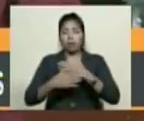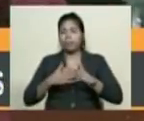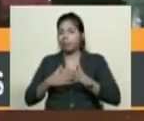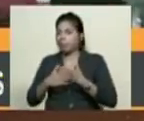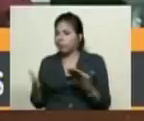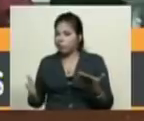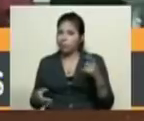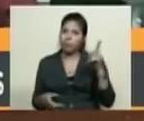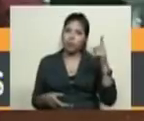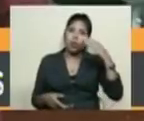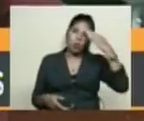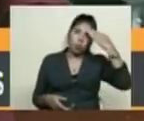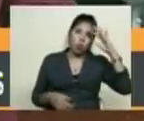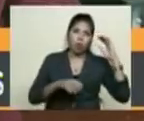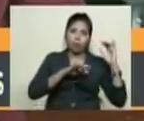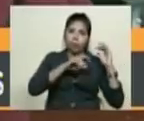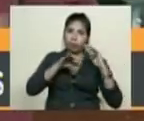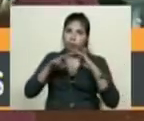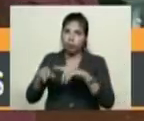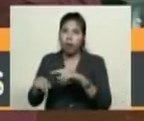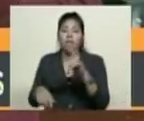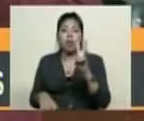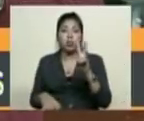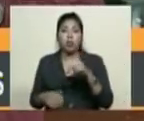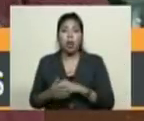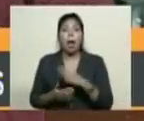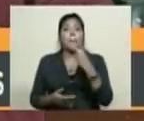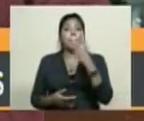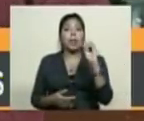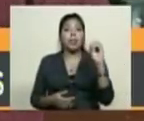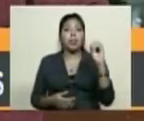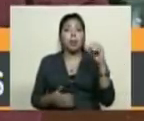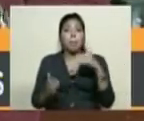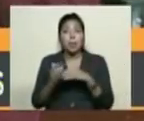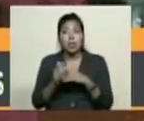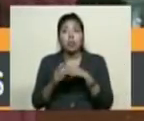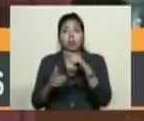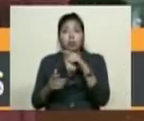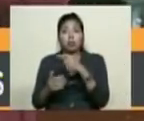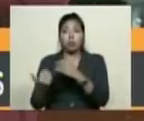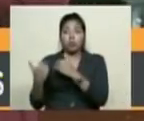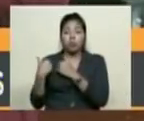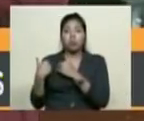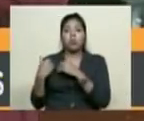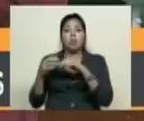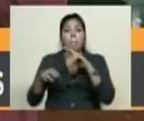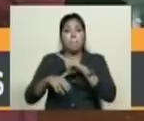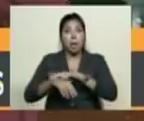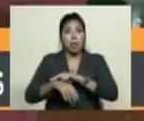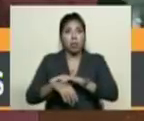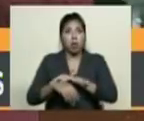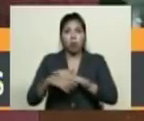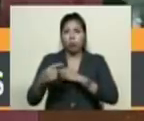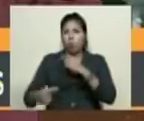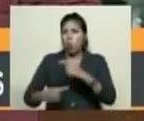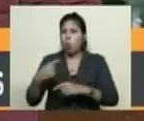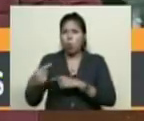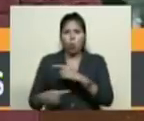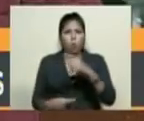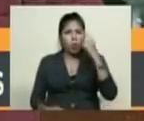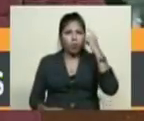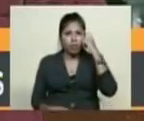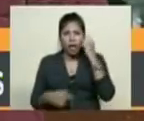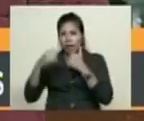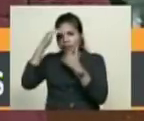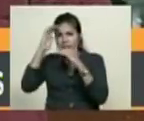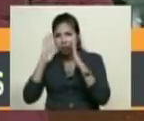Cuba, más de 20.000 de ellos en el campo de la salud, que todos los días atienden a miles